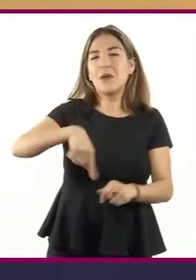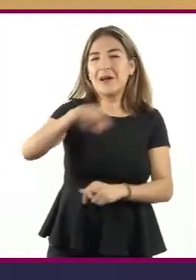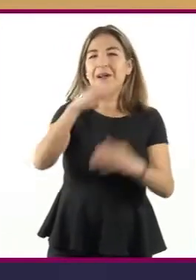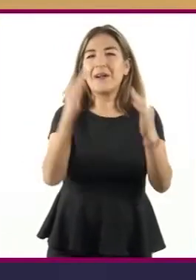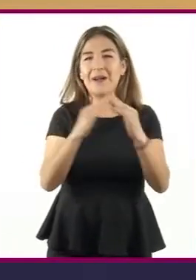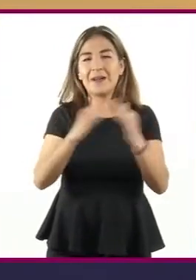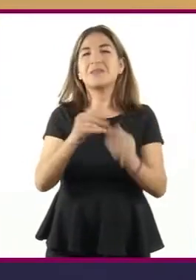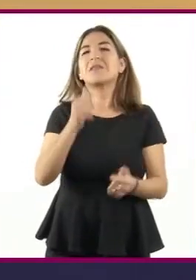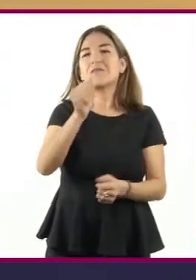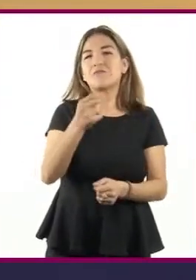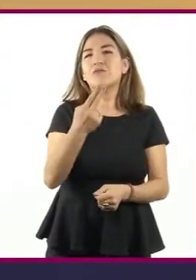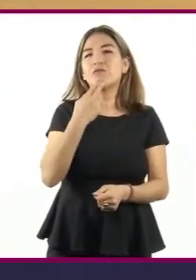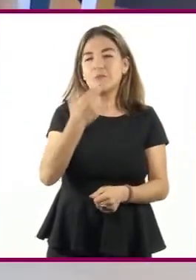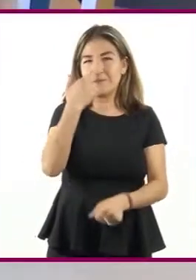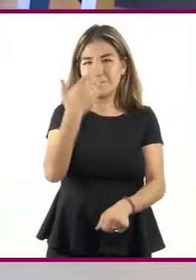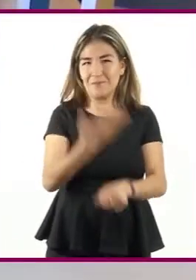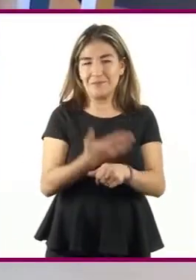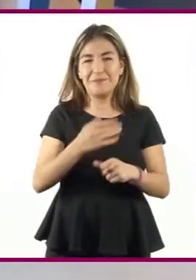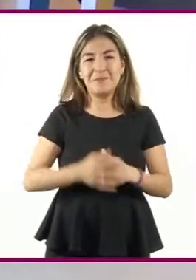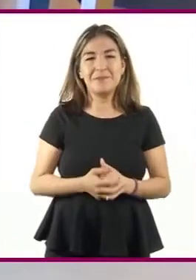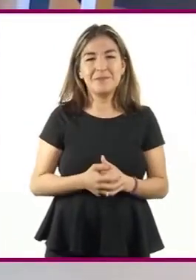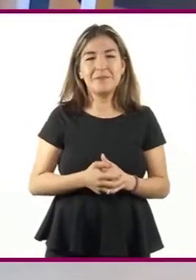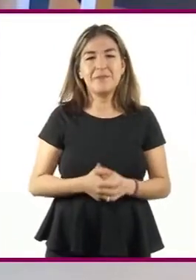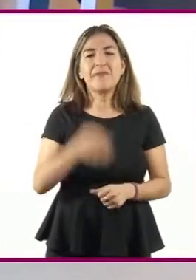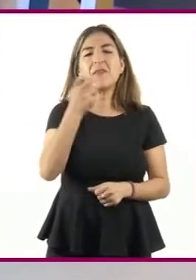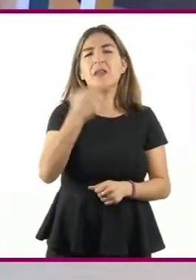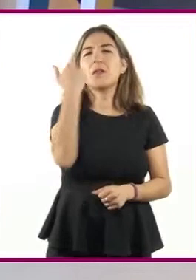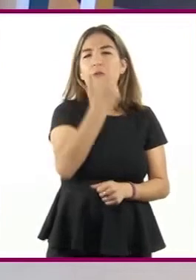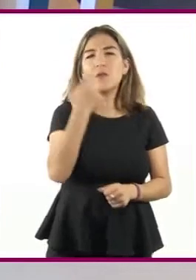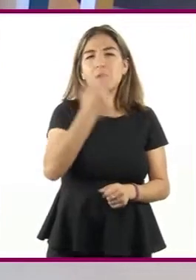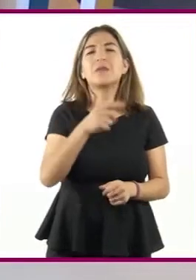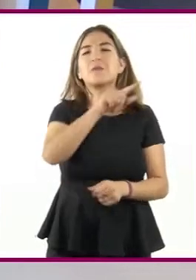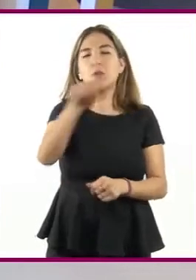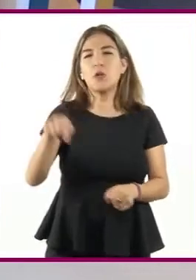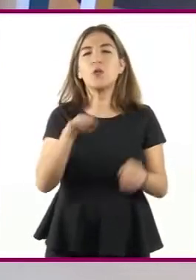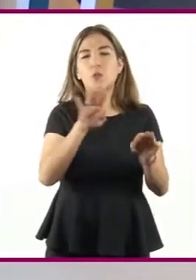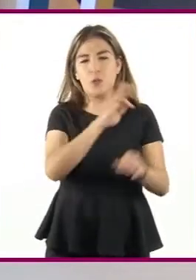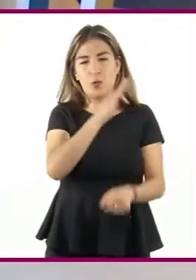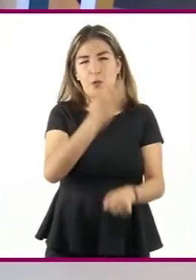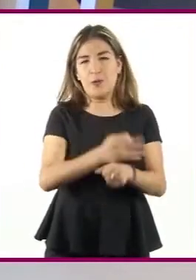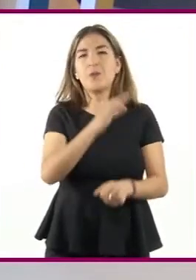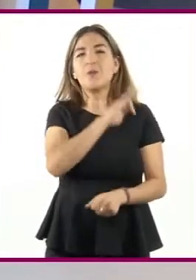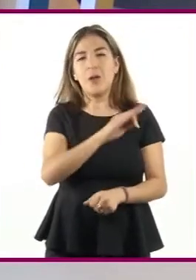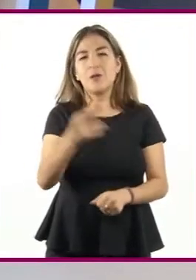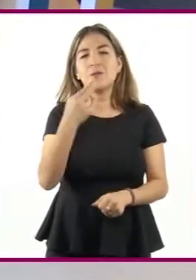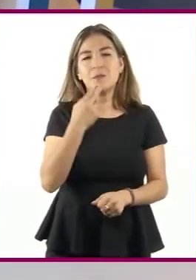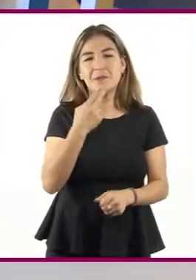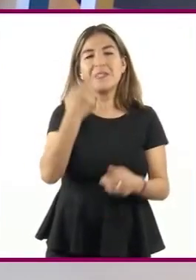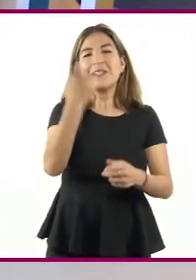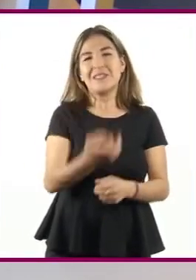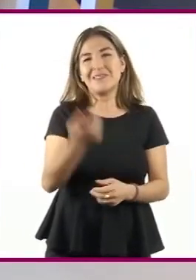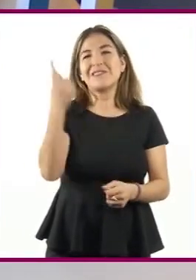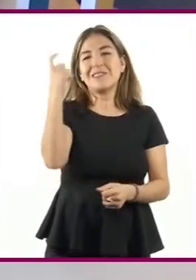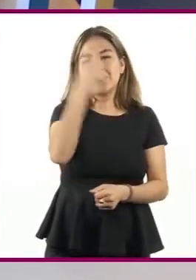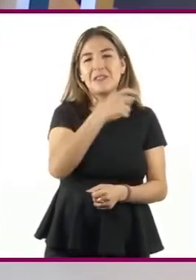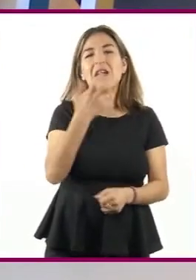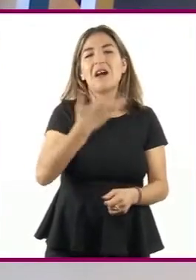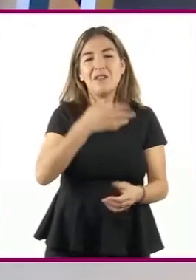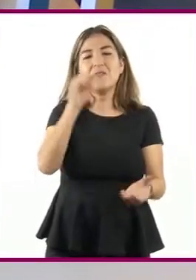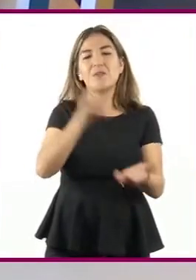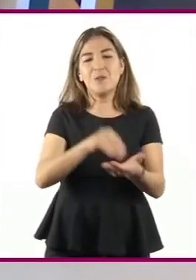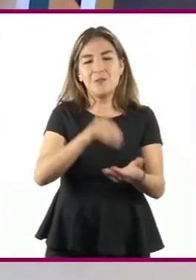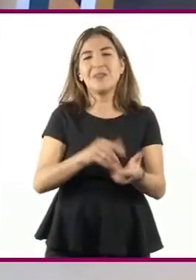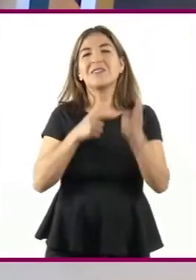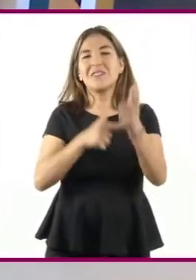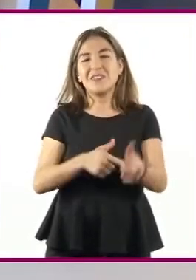uso responsable de este recurso. Este análisis es muy conveniente hoy en día, ya que por desgracia aún tenemos que